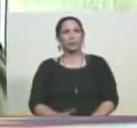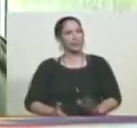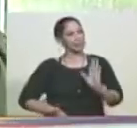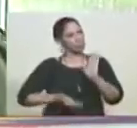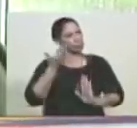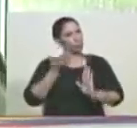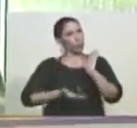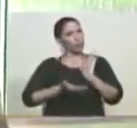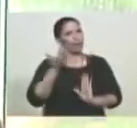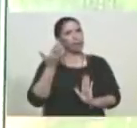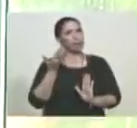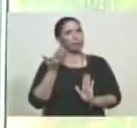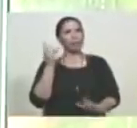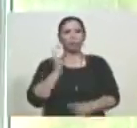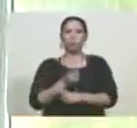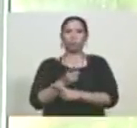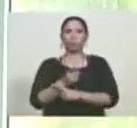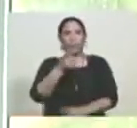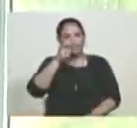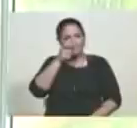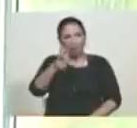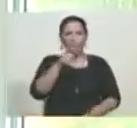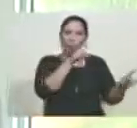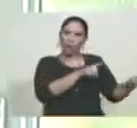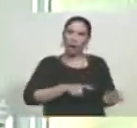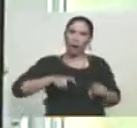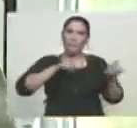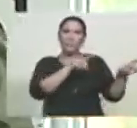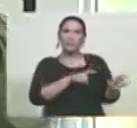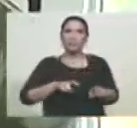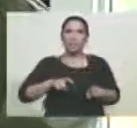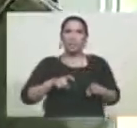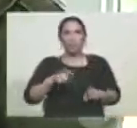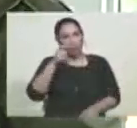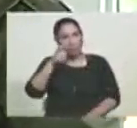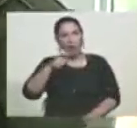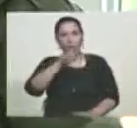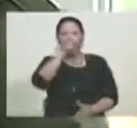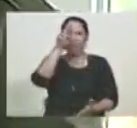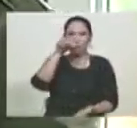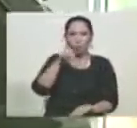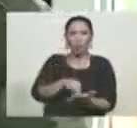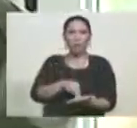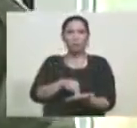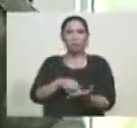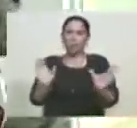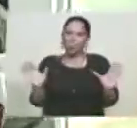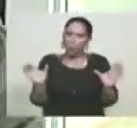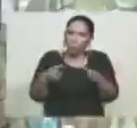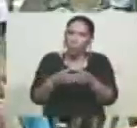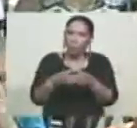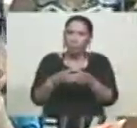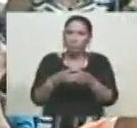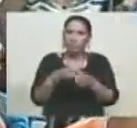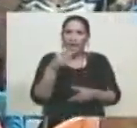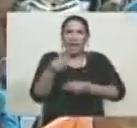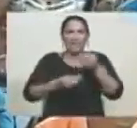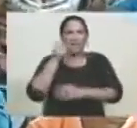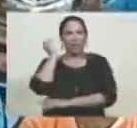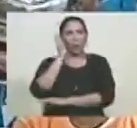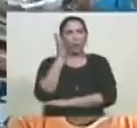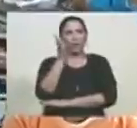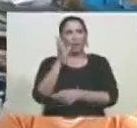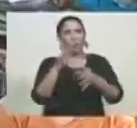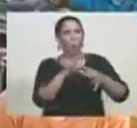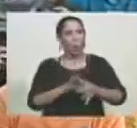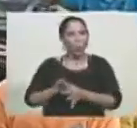importante sería que el pueblo campesino y el pueblo nacional se reúnan para hacer congresos de